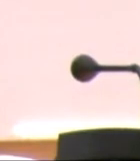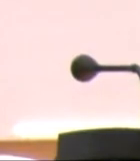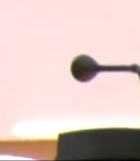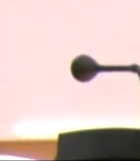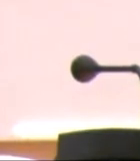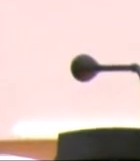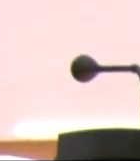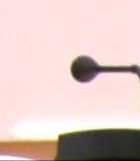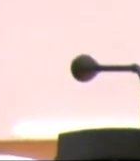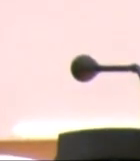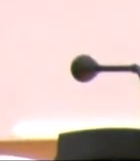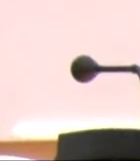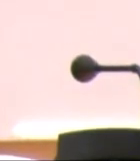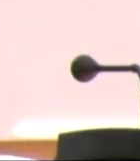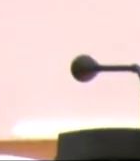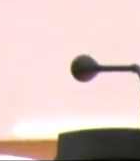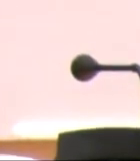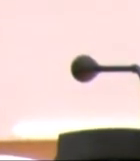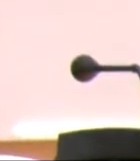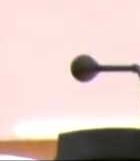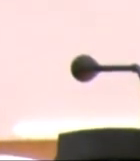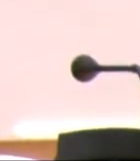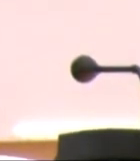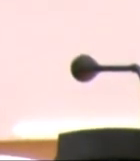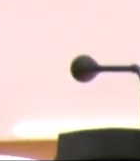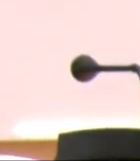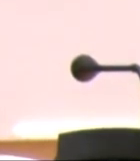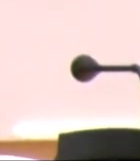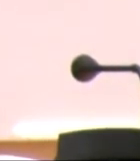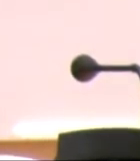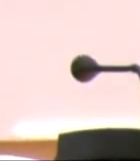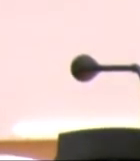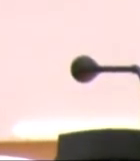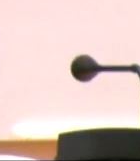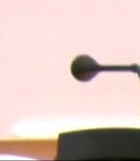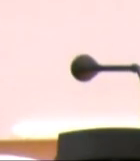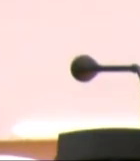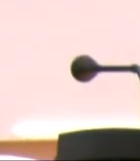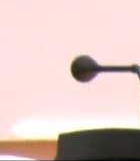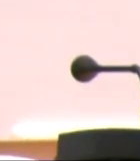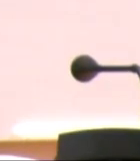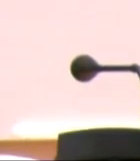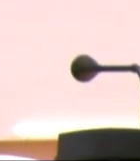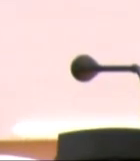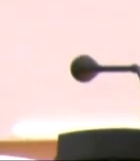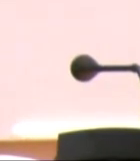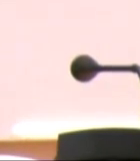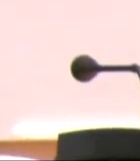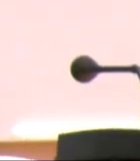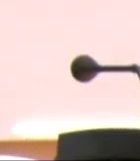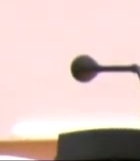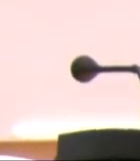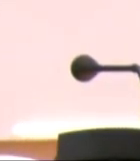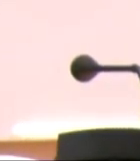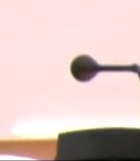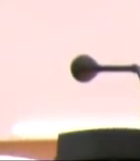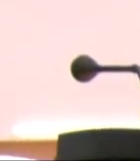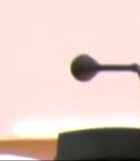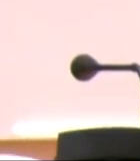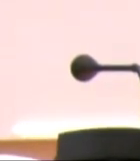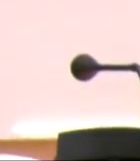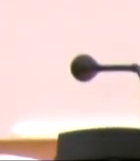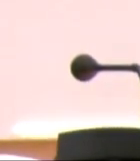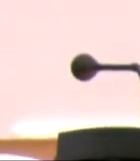educativo para que cuente con unos materiales que posibiliten llevar a cabo las medidas que fomentan la igualdad entre hombres y mujeres. Recordemos